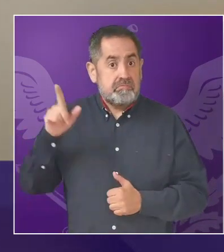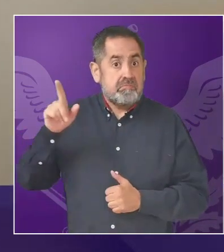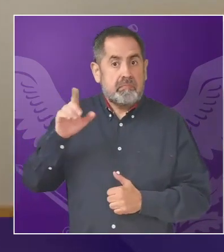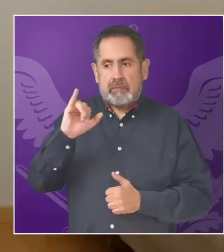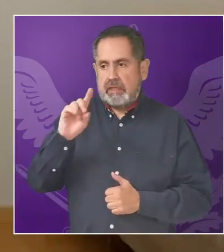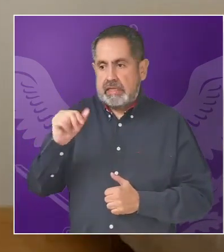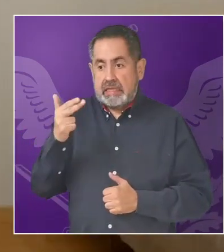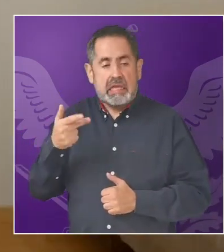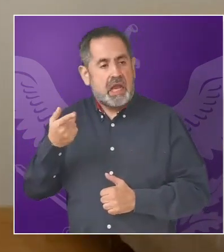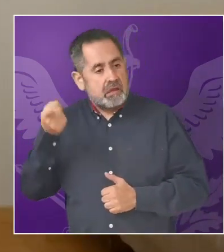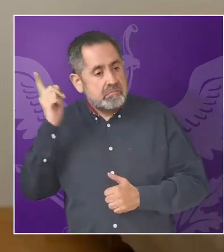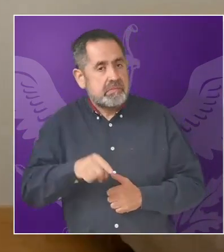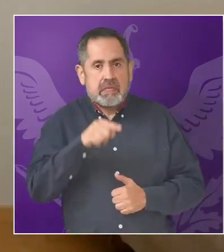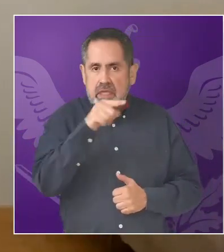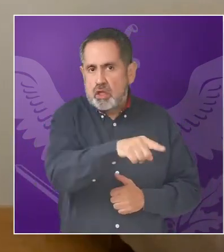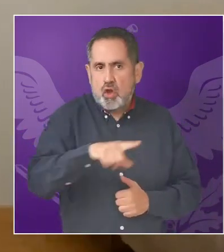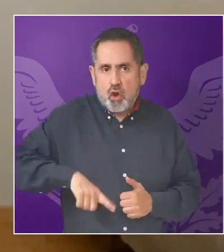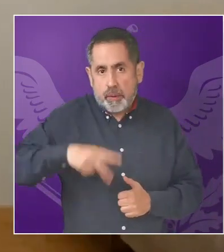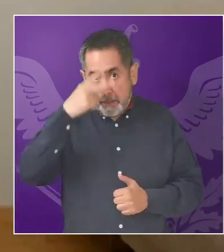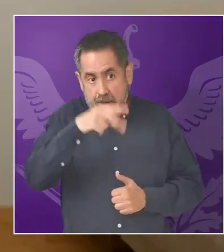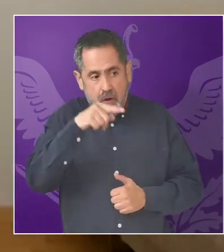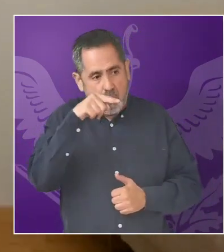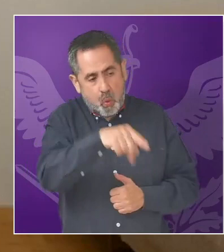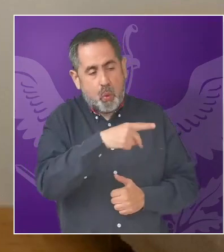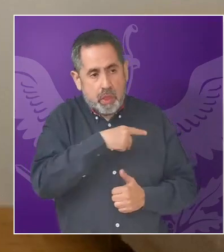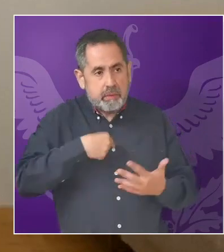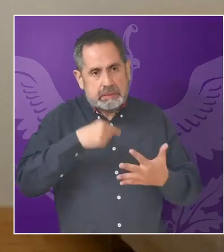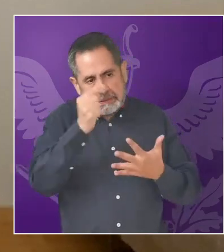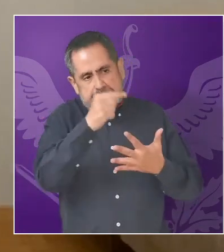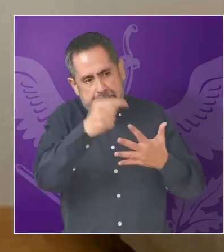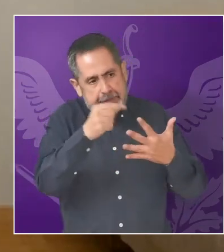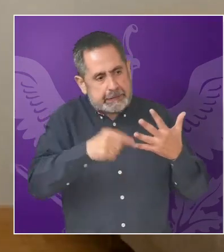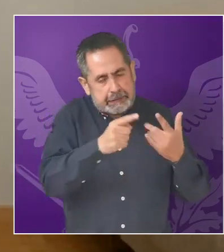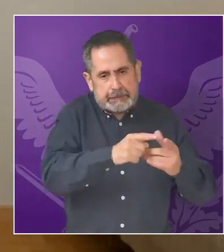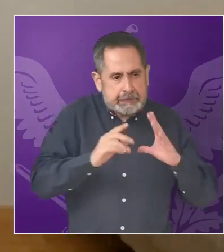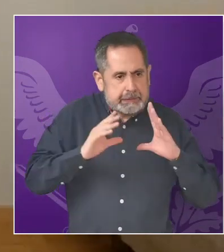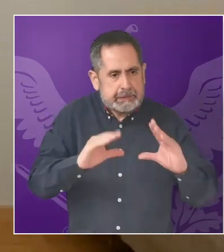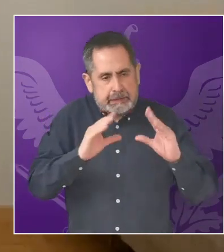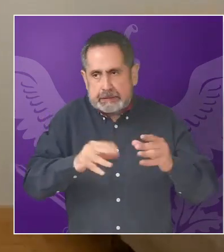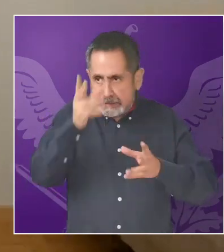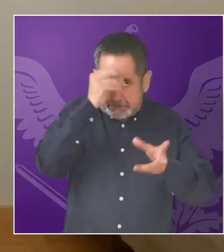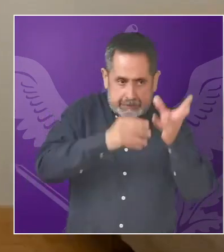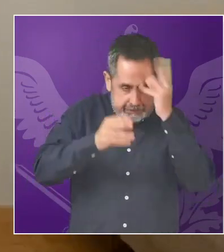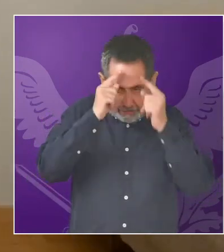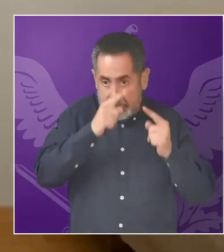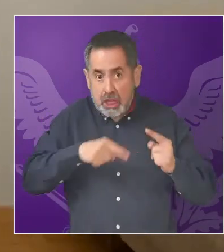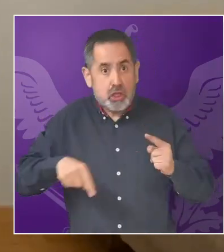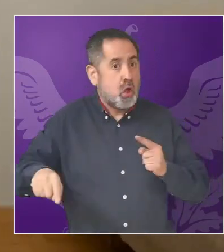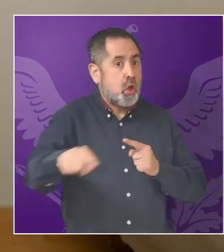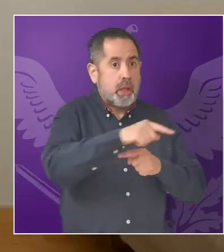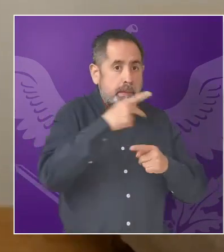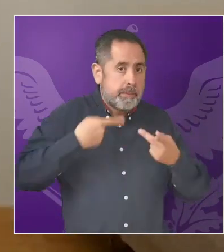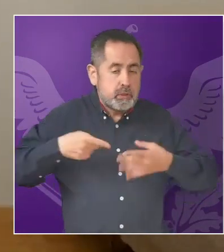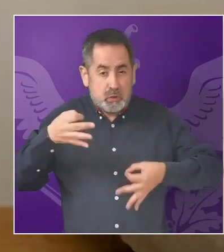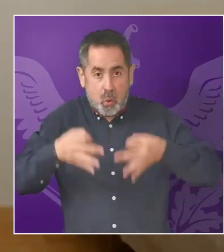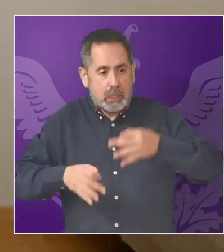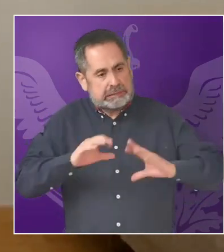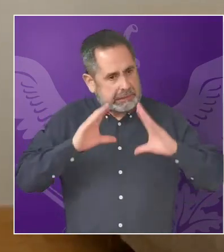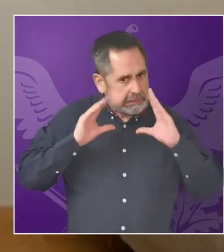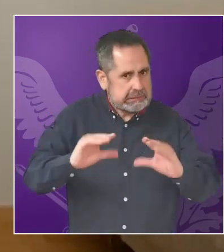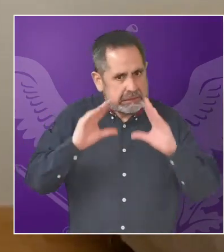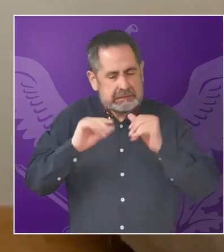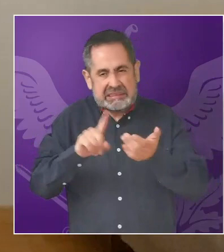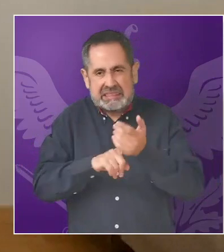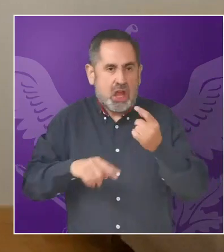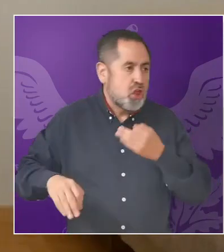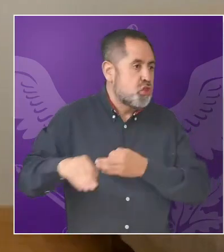mujeres defensoras. Le ordena al Estado mexicano una serie de acciones de capacitación para los órganos